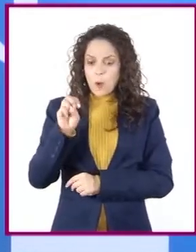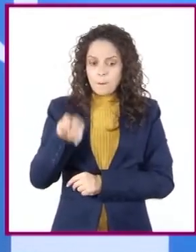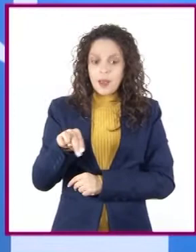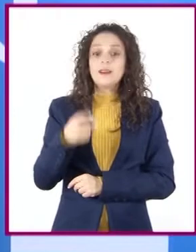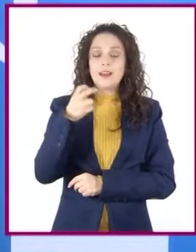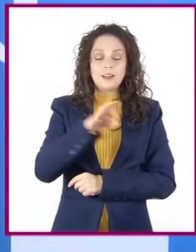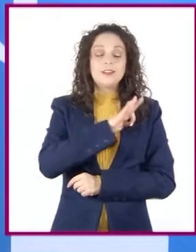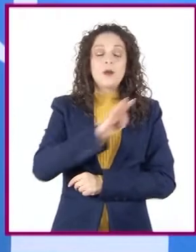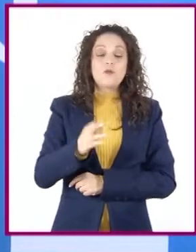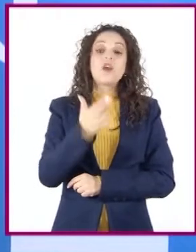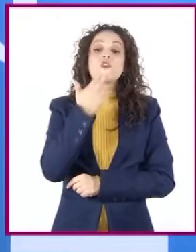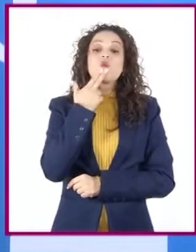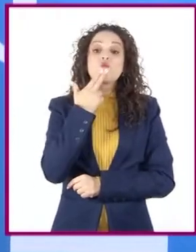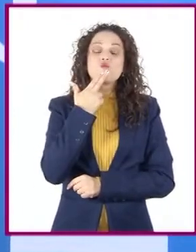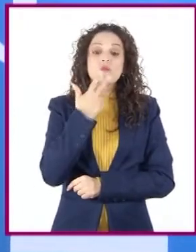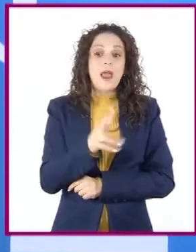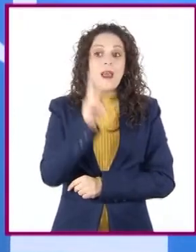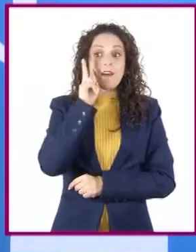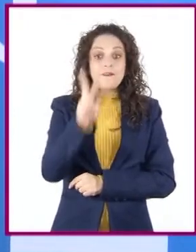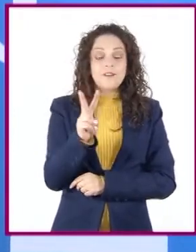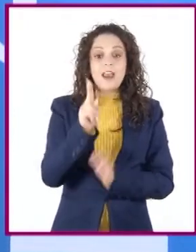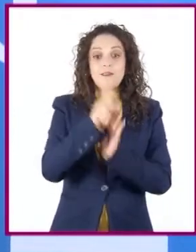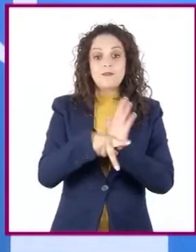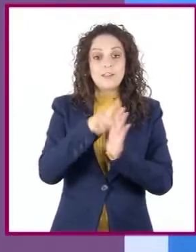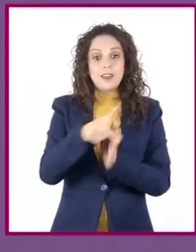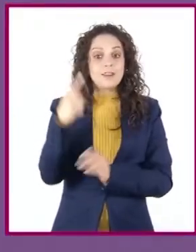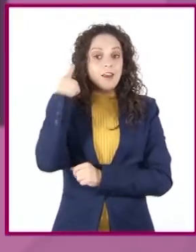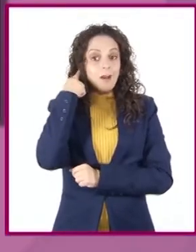utilidad. Veamos el siguiente audiovisual.